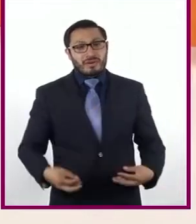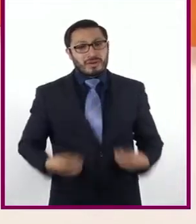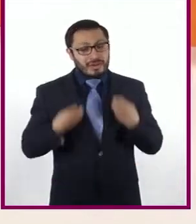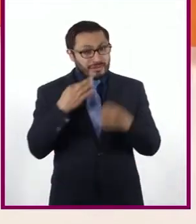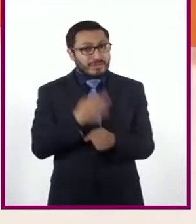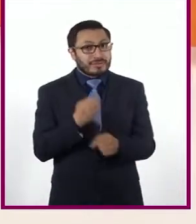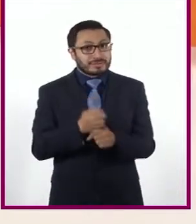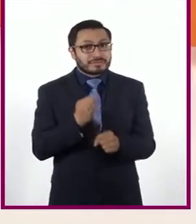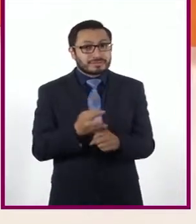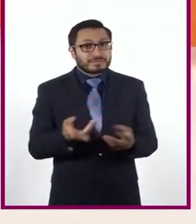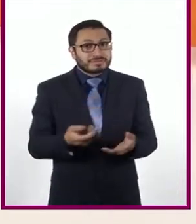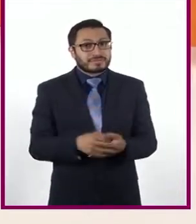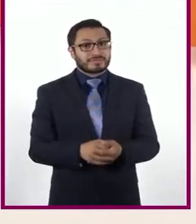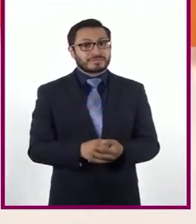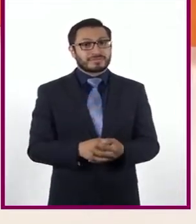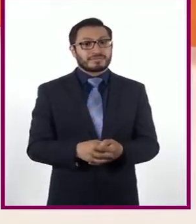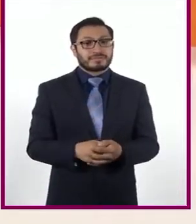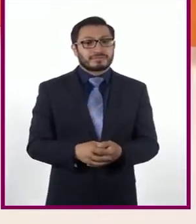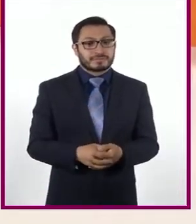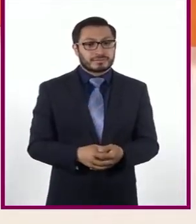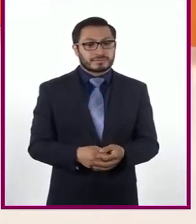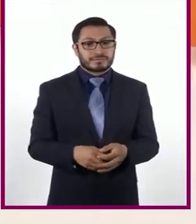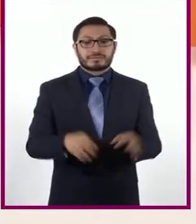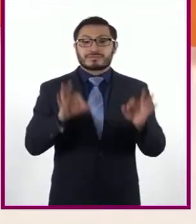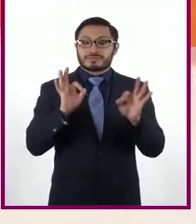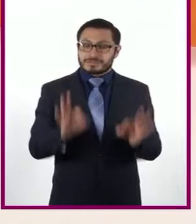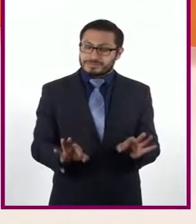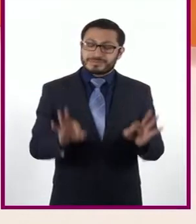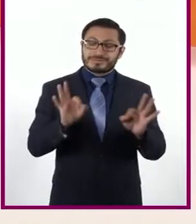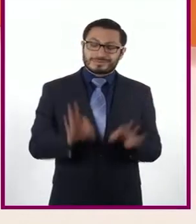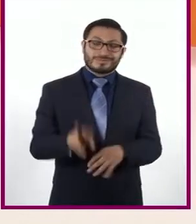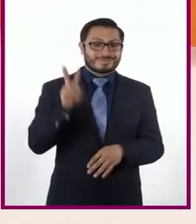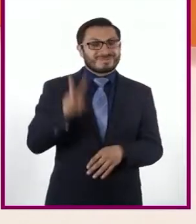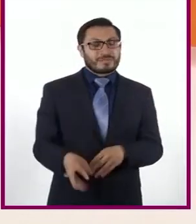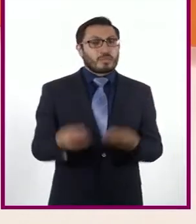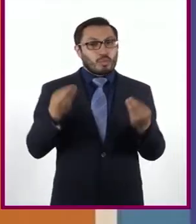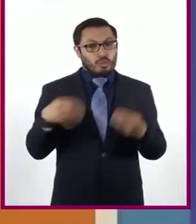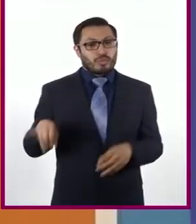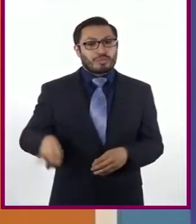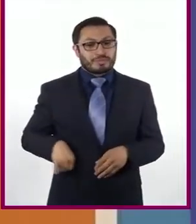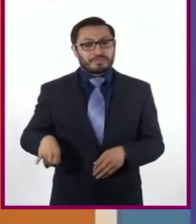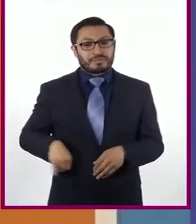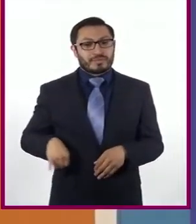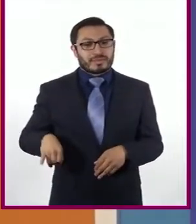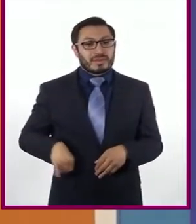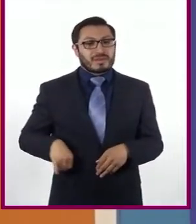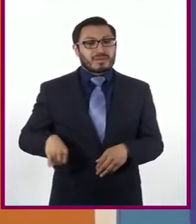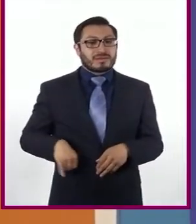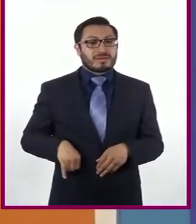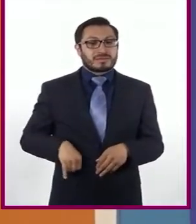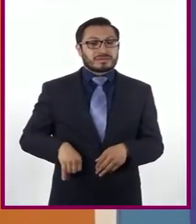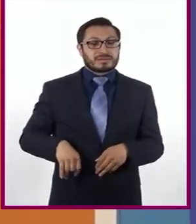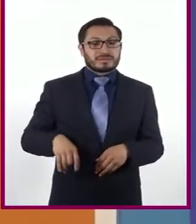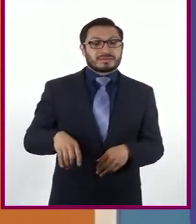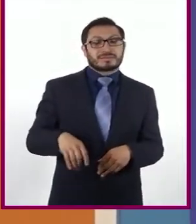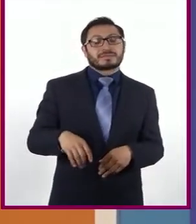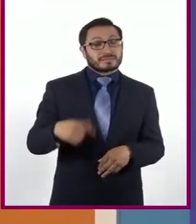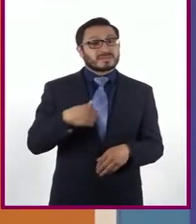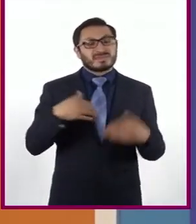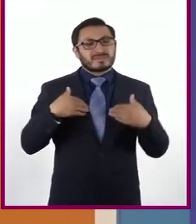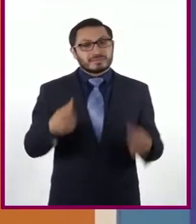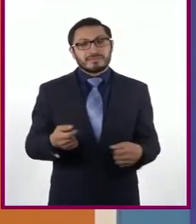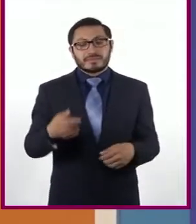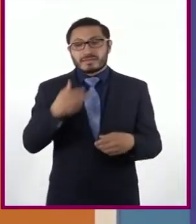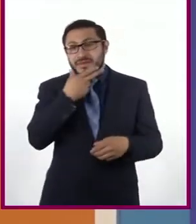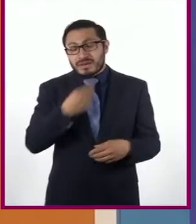actualidad? En efecto, es muy interesante, maestra. Según entiendo, el autor asegura